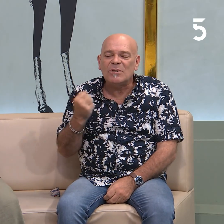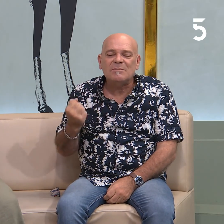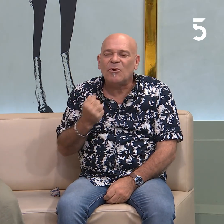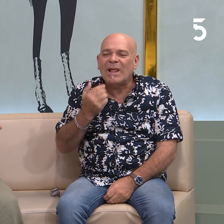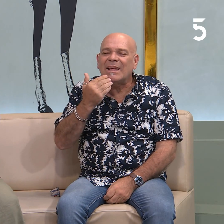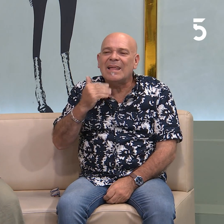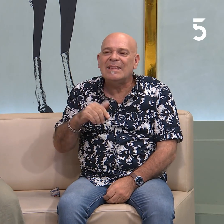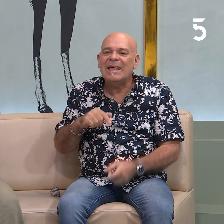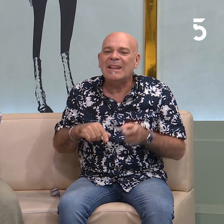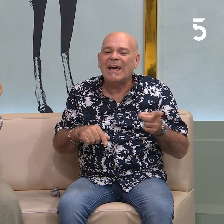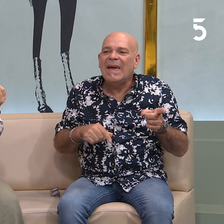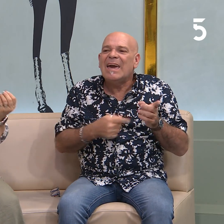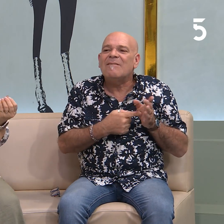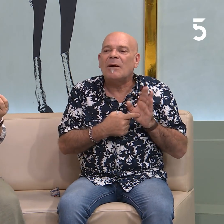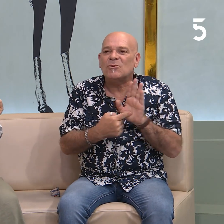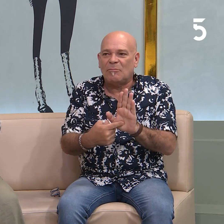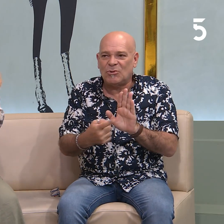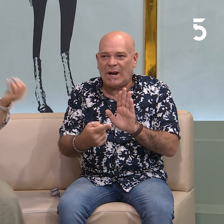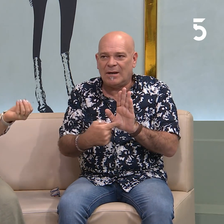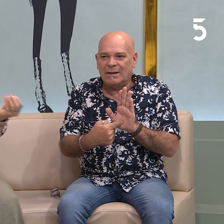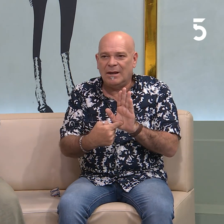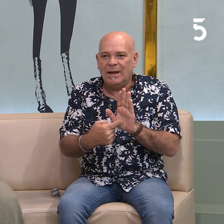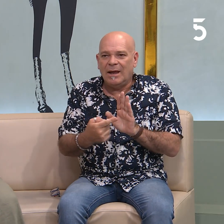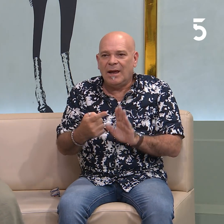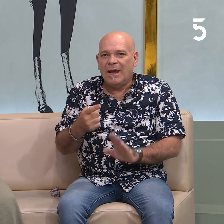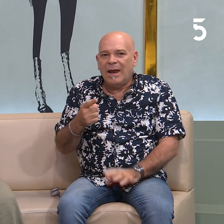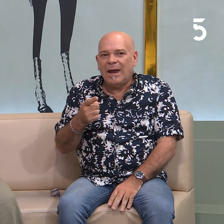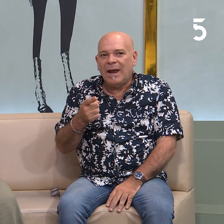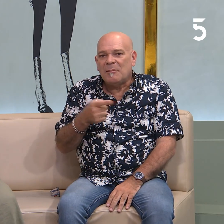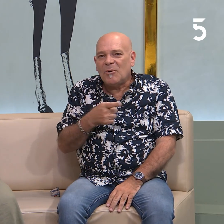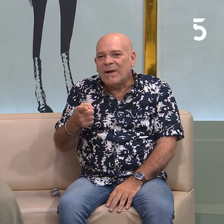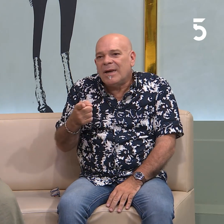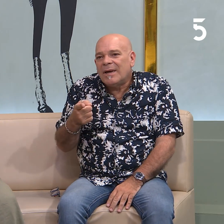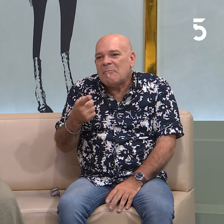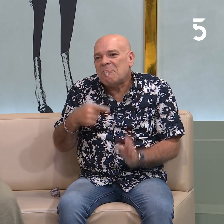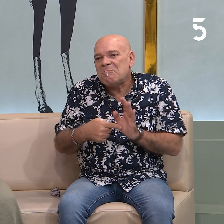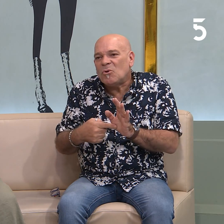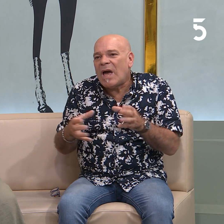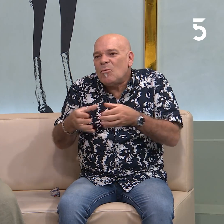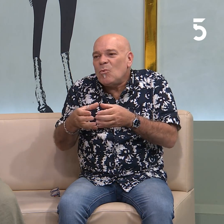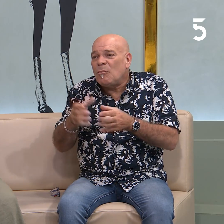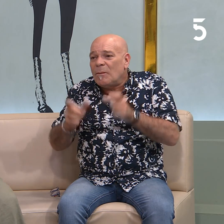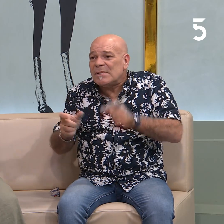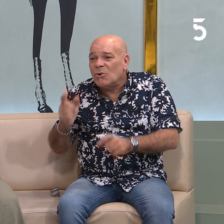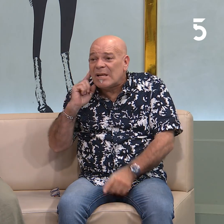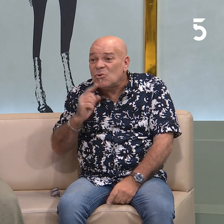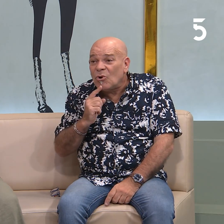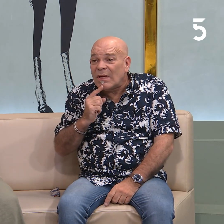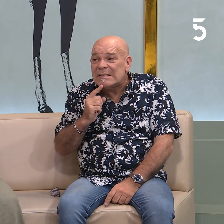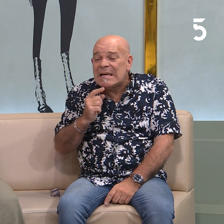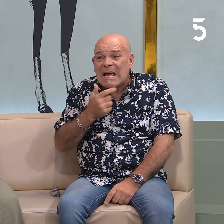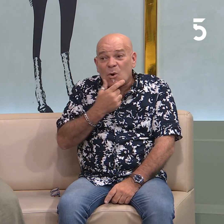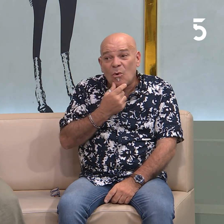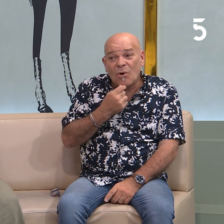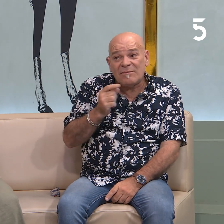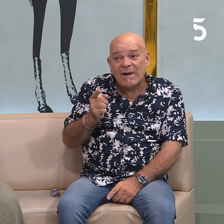que entendieran, para que comprendiera el otro lo que queríamos mostrar. Mostrar un